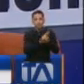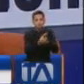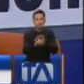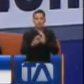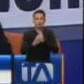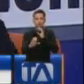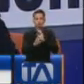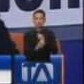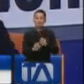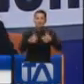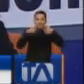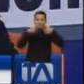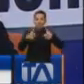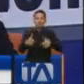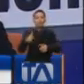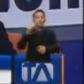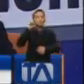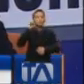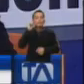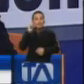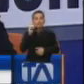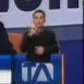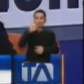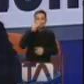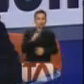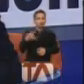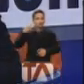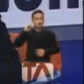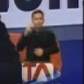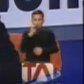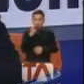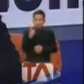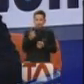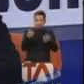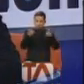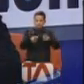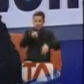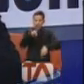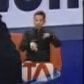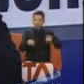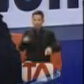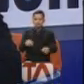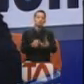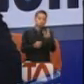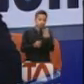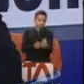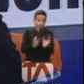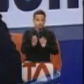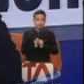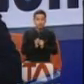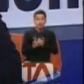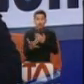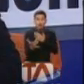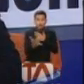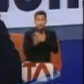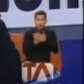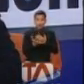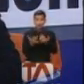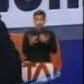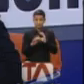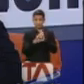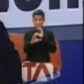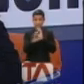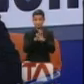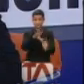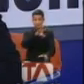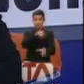vea que a las mujeres, a las niñas, a los niños, a los hombres, porque a los hombres también les pasa en mucha menor medida, no se nos puede tocar en el